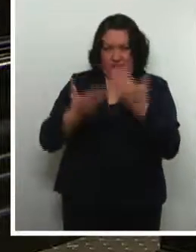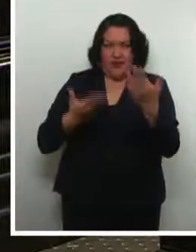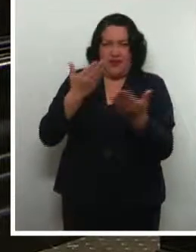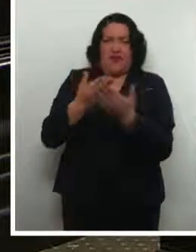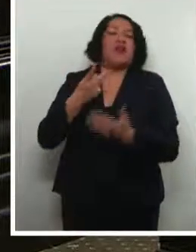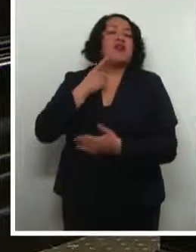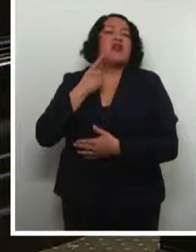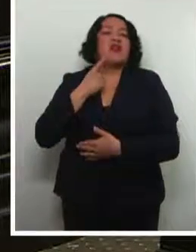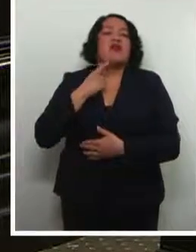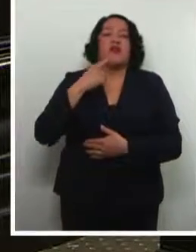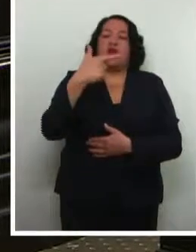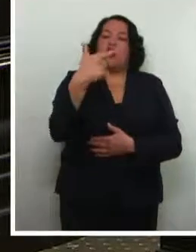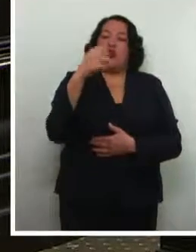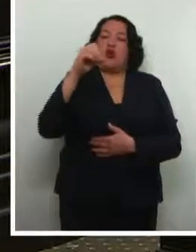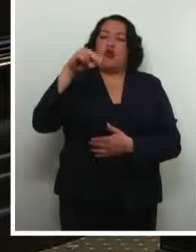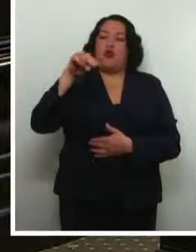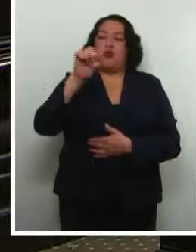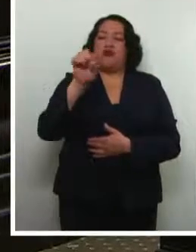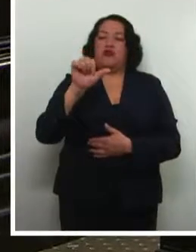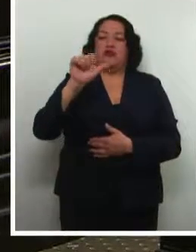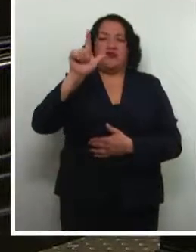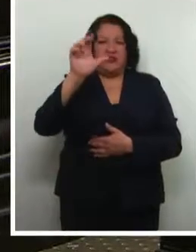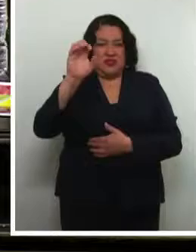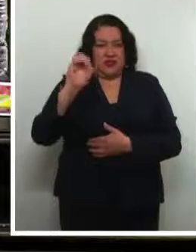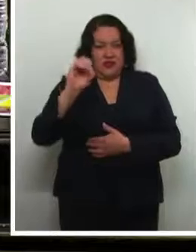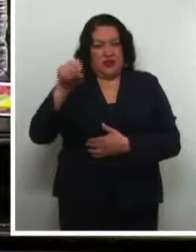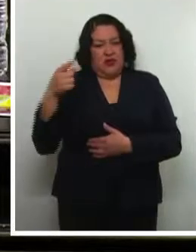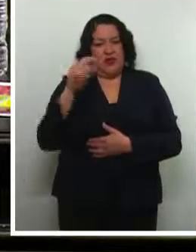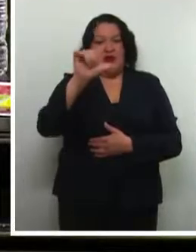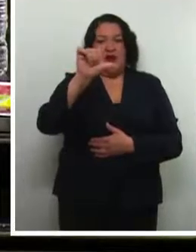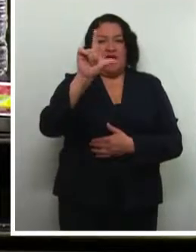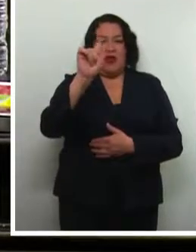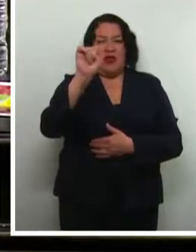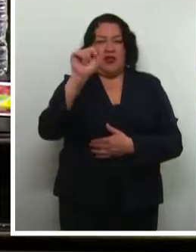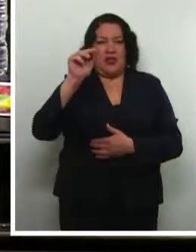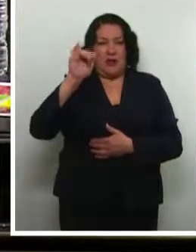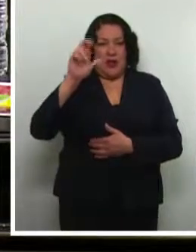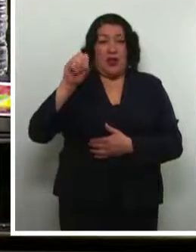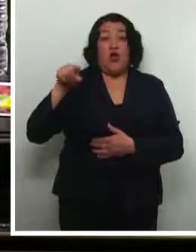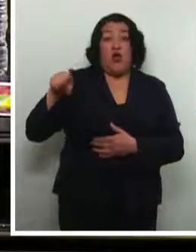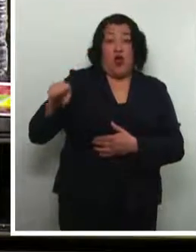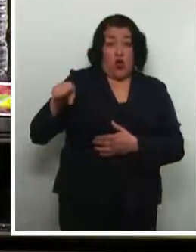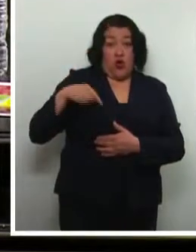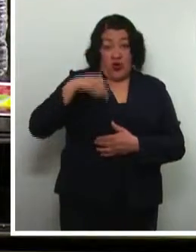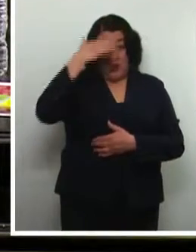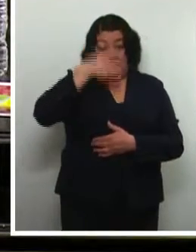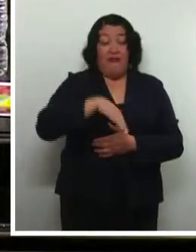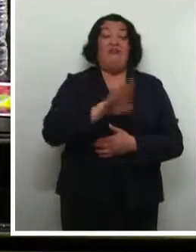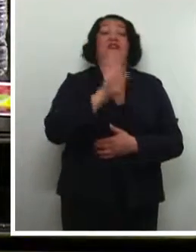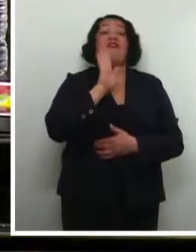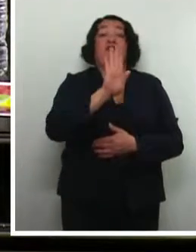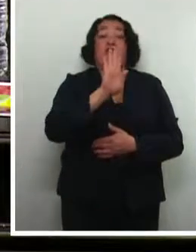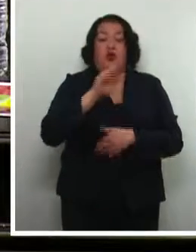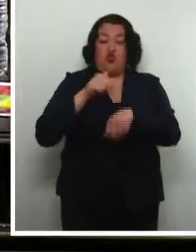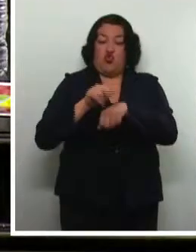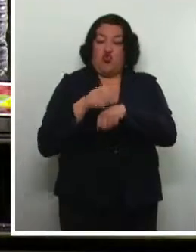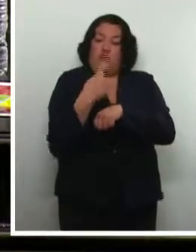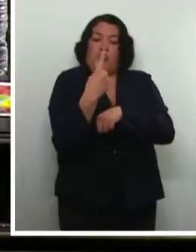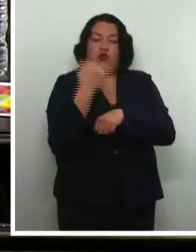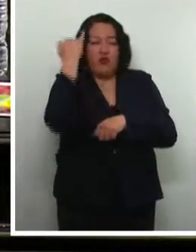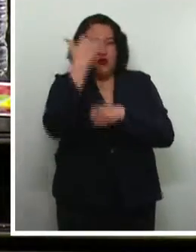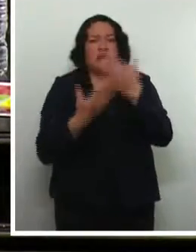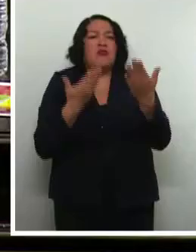reserva el diputado Gonzalo Altamirano Dimas para modificar el numeral 1 del apartado B.